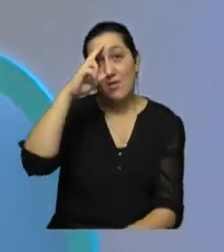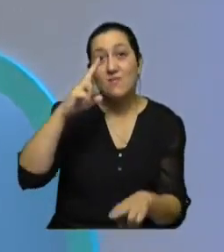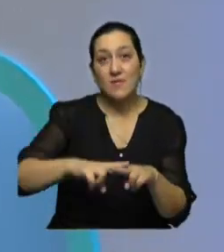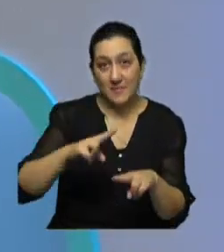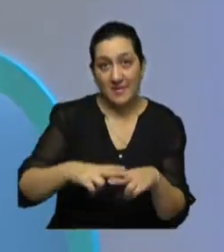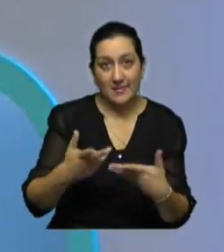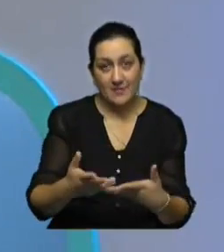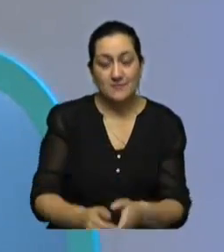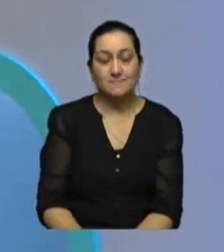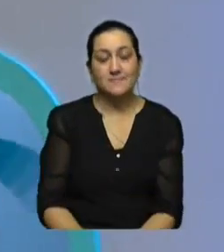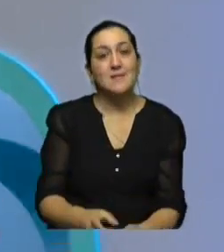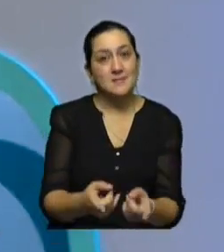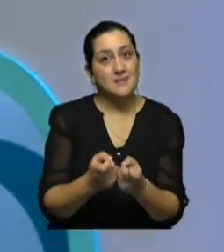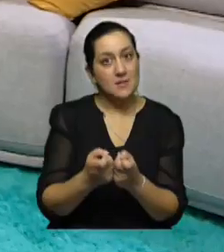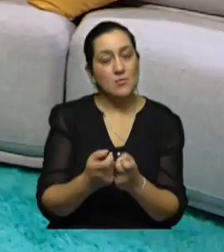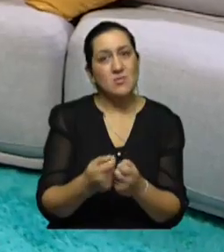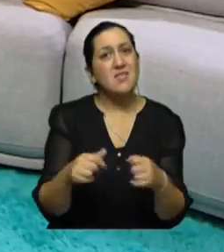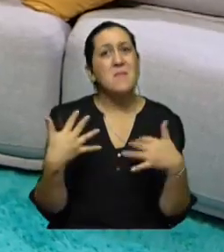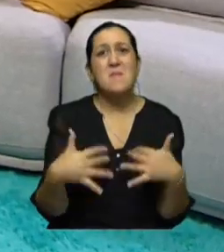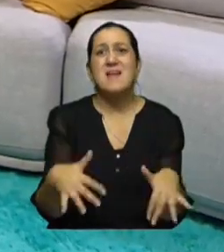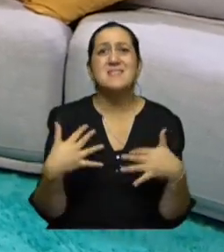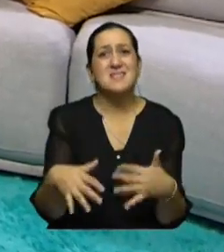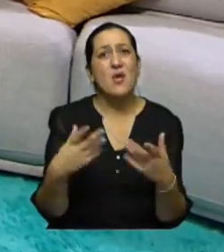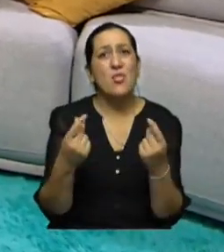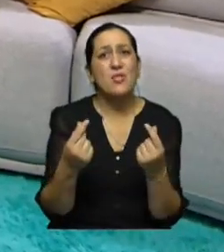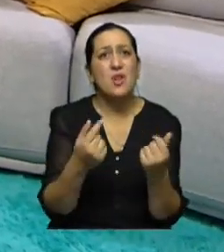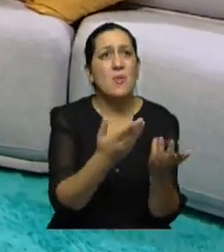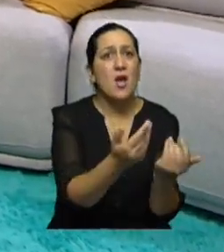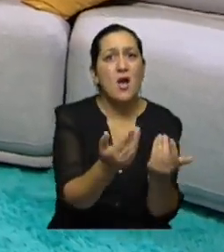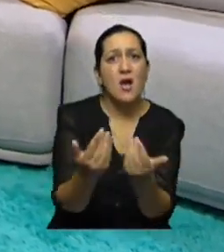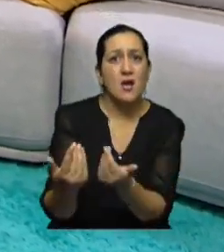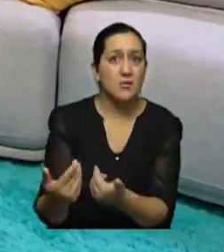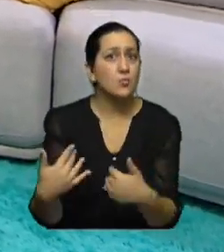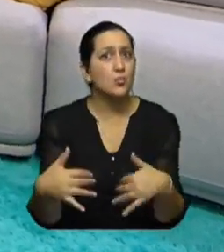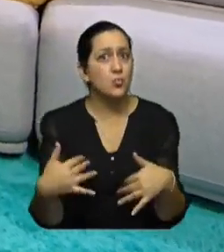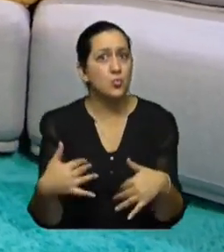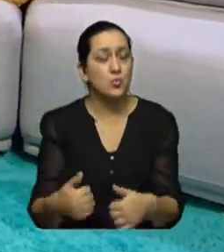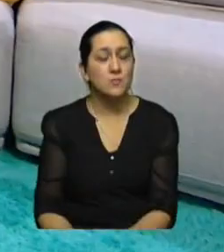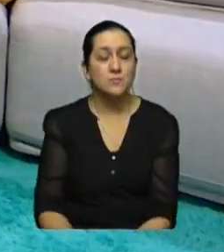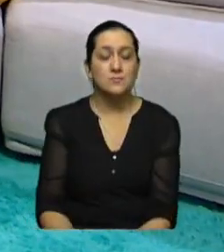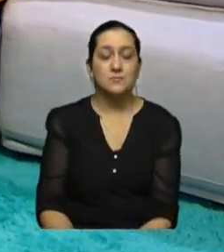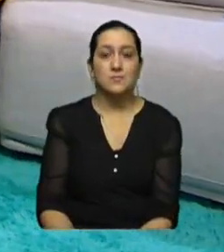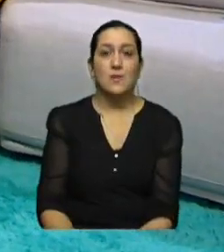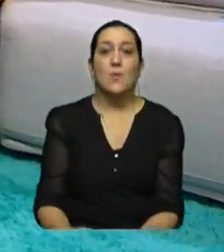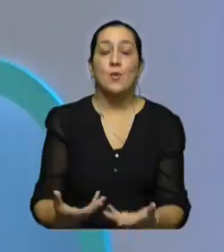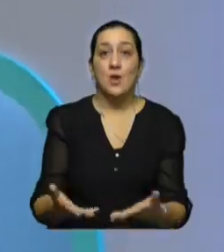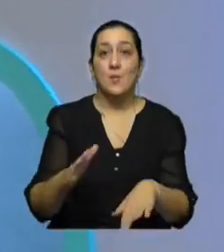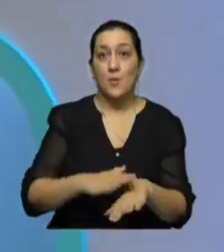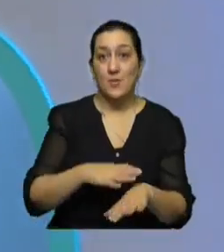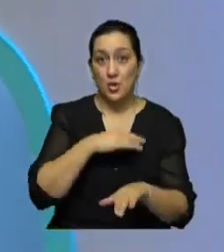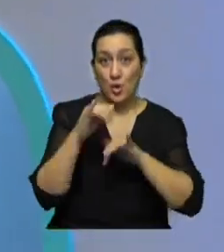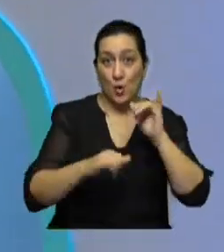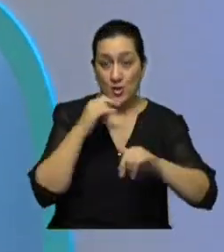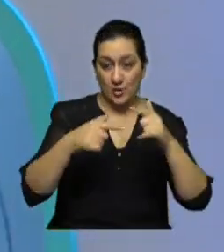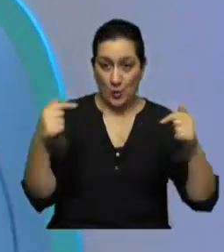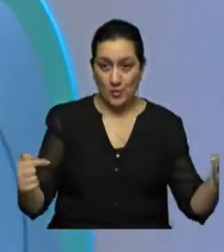verdad. Sí. Cifras que nunca vi en mi vida. No, bueno. Sí, es brutal. Pero momento de las descargas. Ah, Iván,